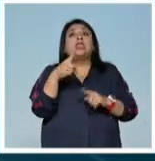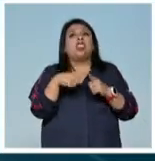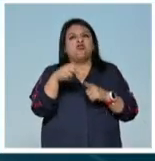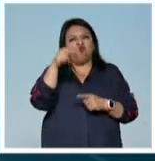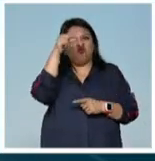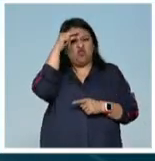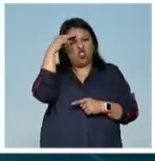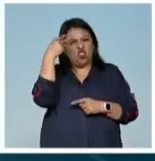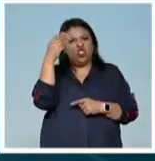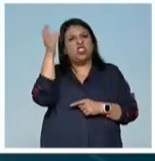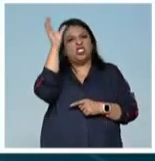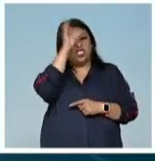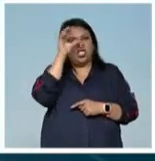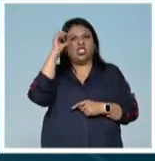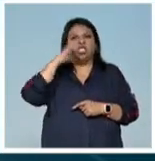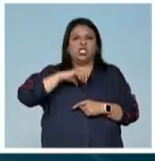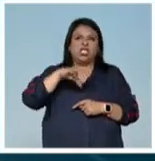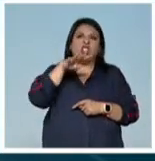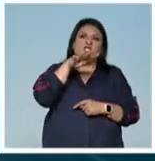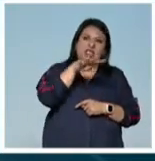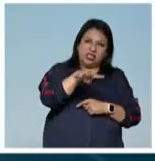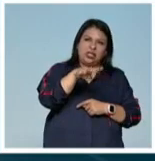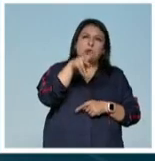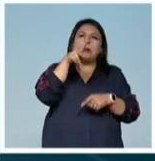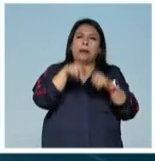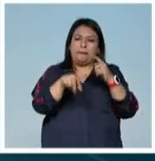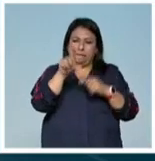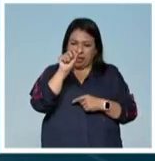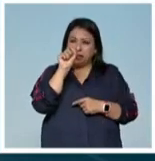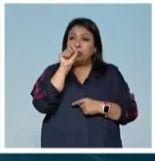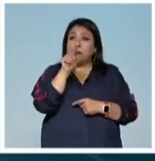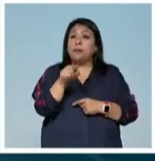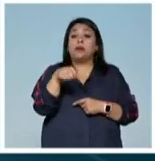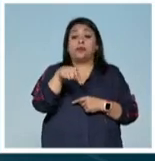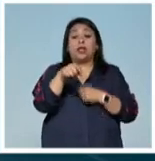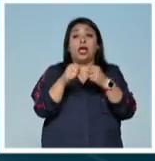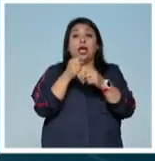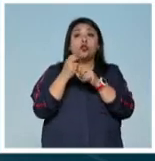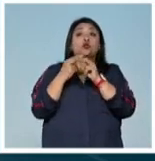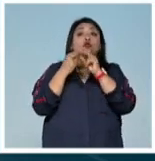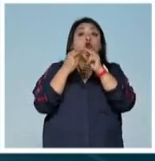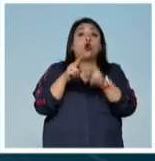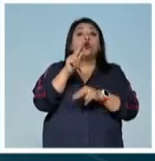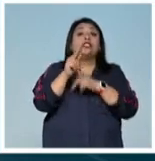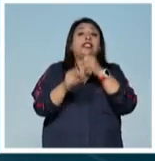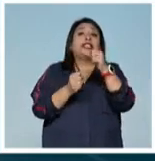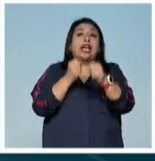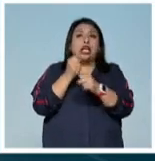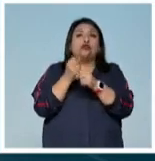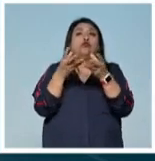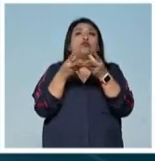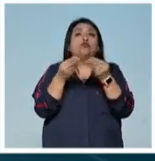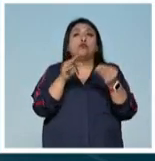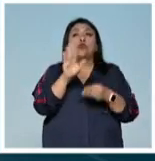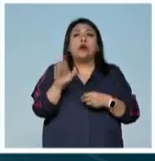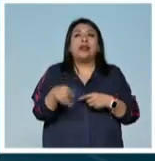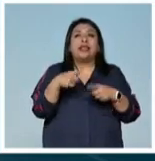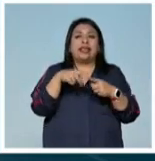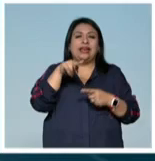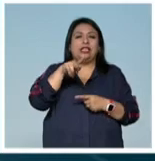genios científicos del siglo XIX y parte del XX. Este año conmemoramos 80 de la desaparición de